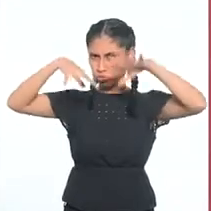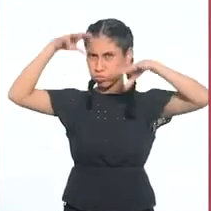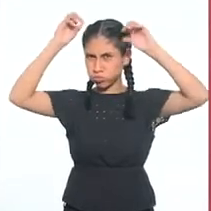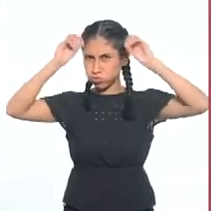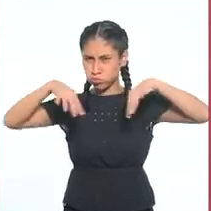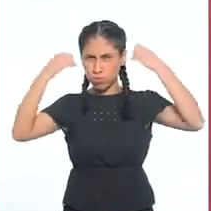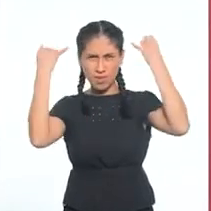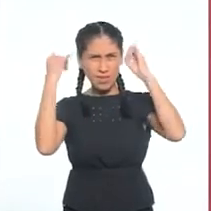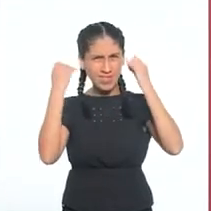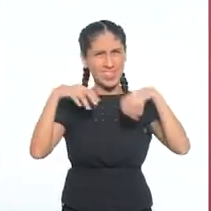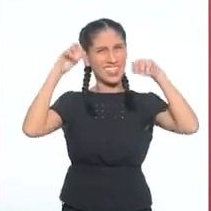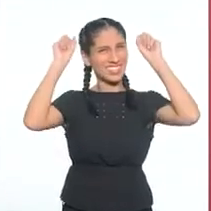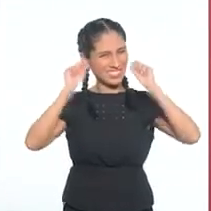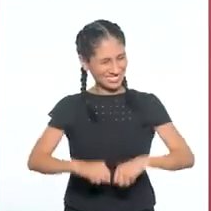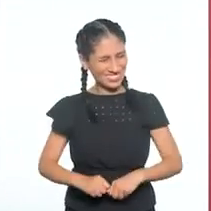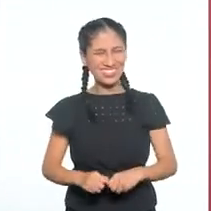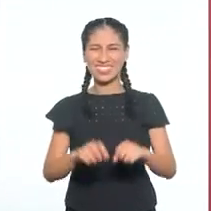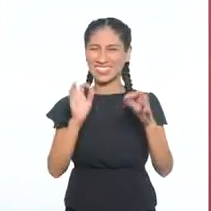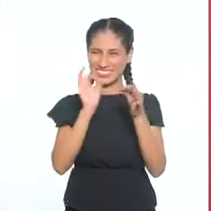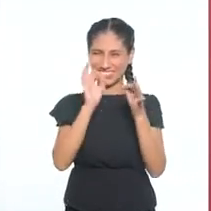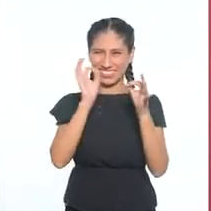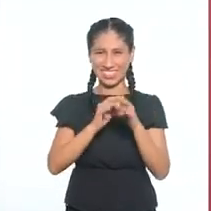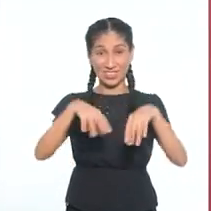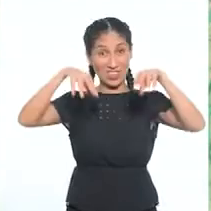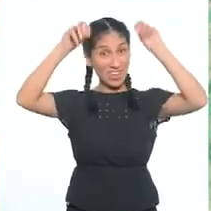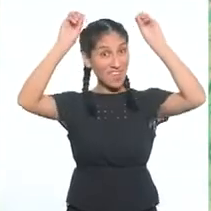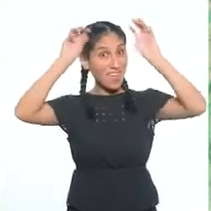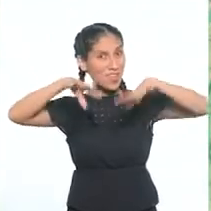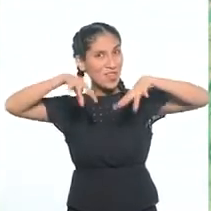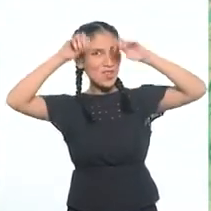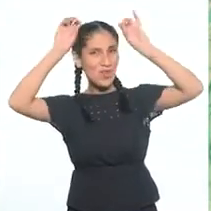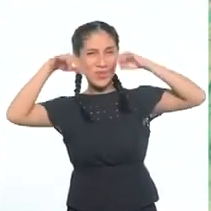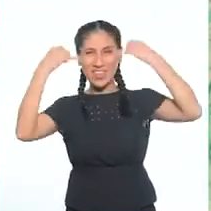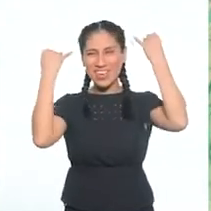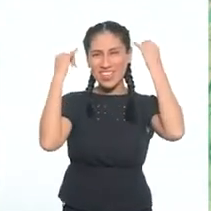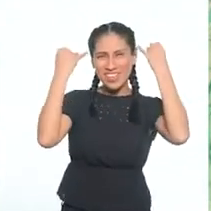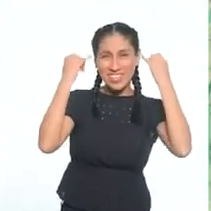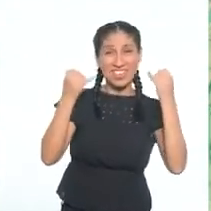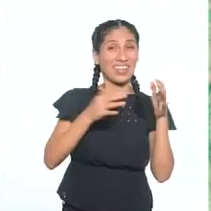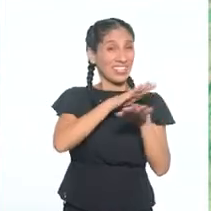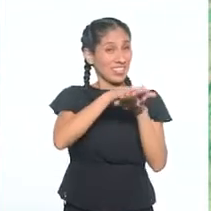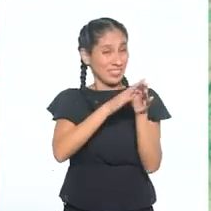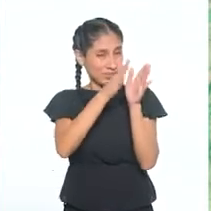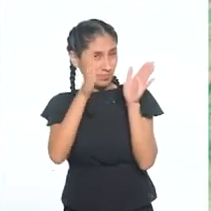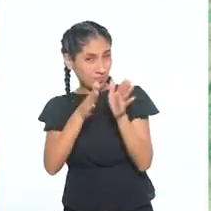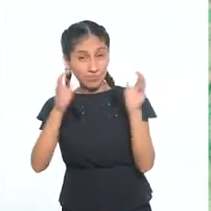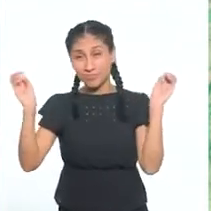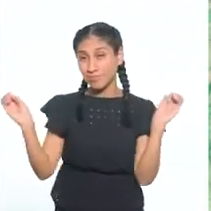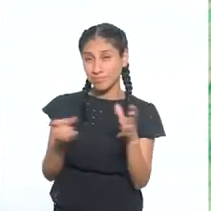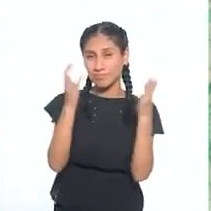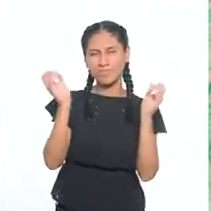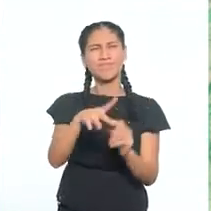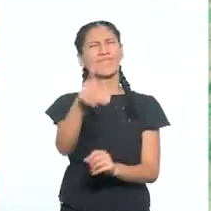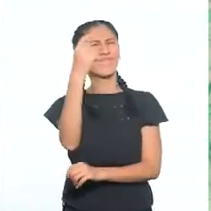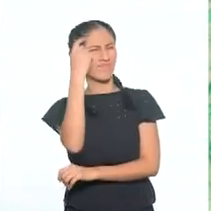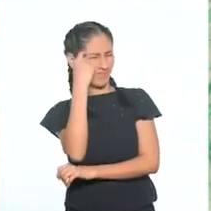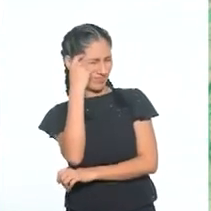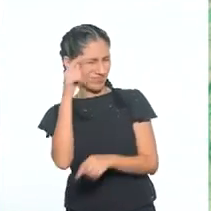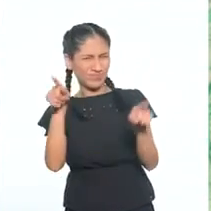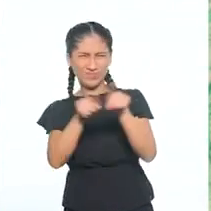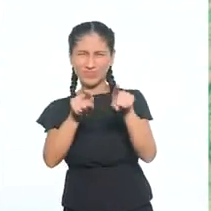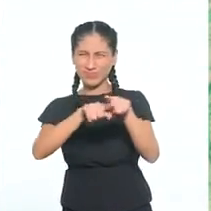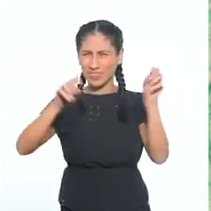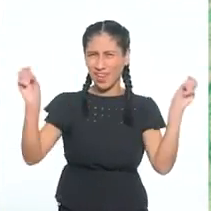de ideas así es de la lluvia de ideas esta técnica promueve el dinamismo fomenta la reflexión crítica y